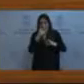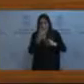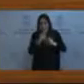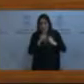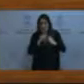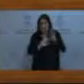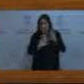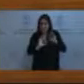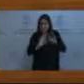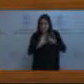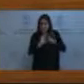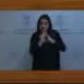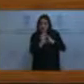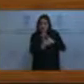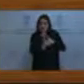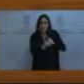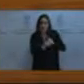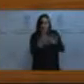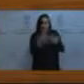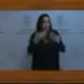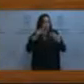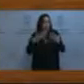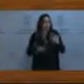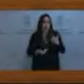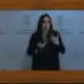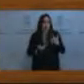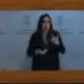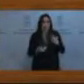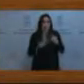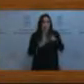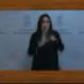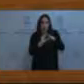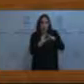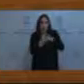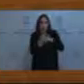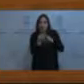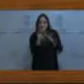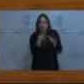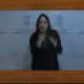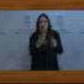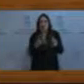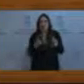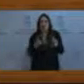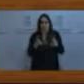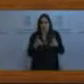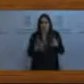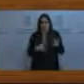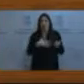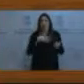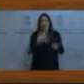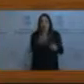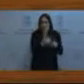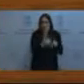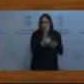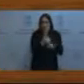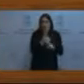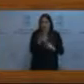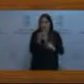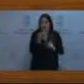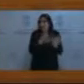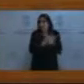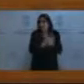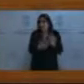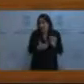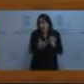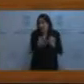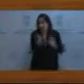son inconmensurables. Los cuidados y beneficios, por lo tanto, que se puede aportar, y el ahorro, por lo tanto, que